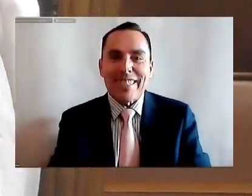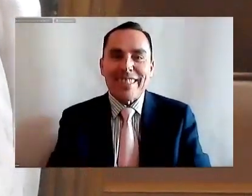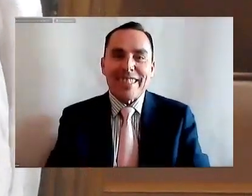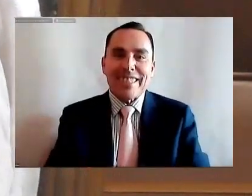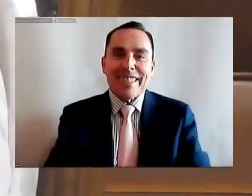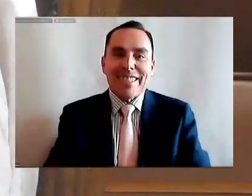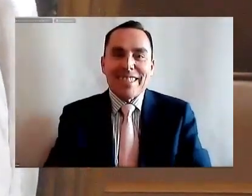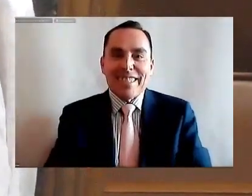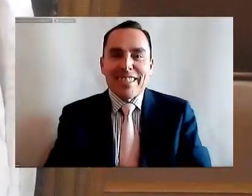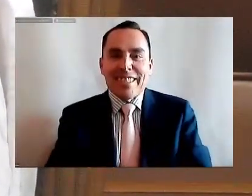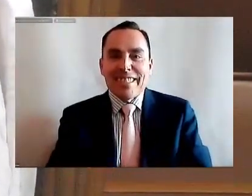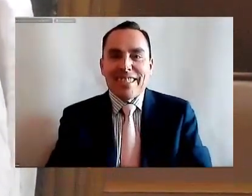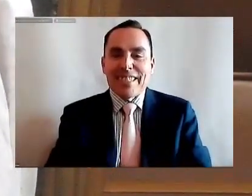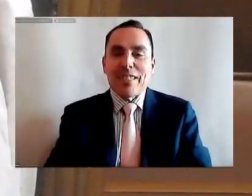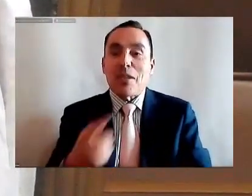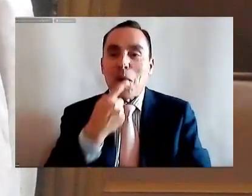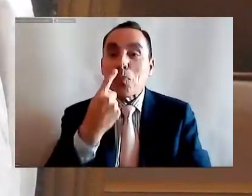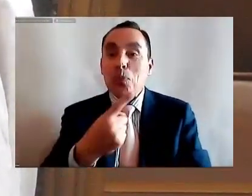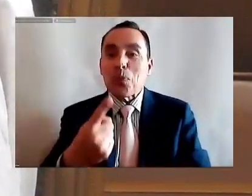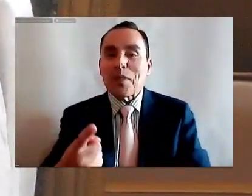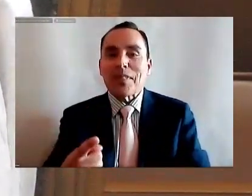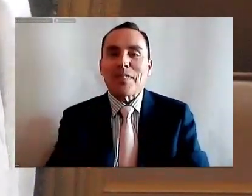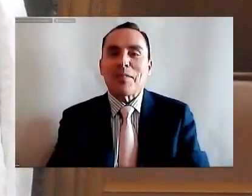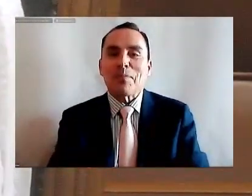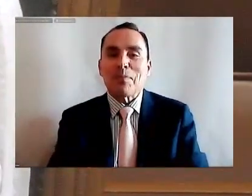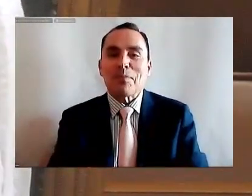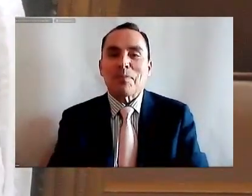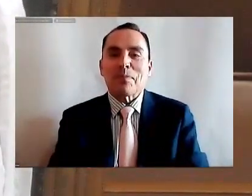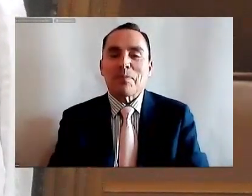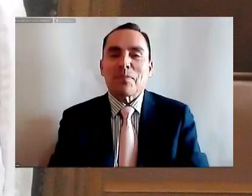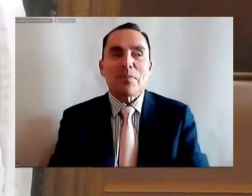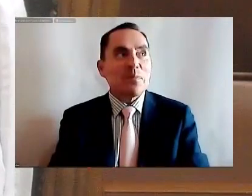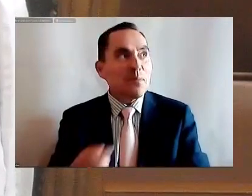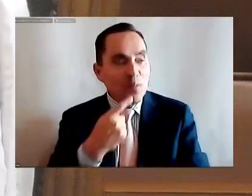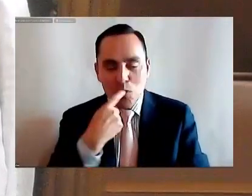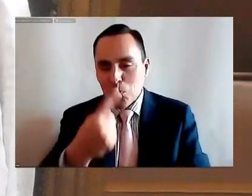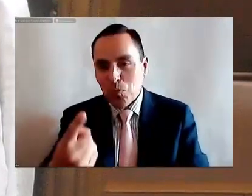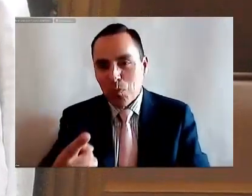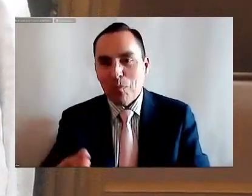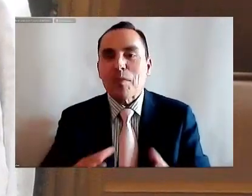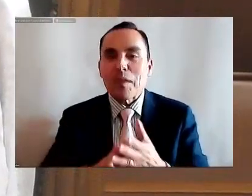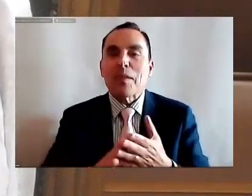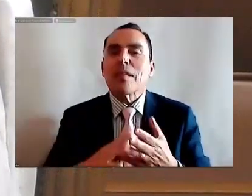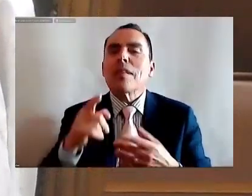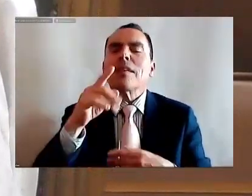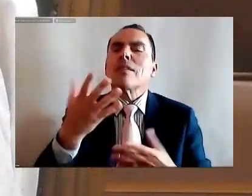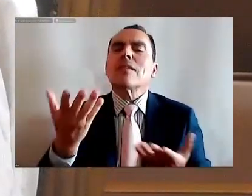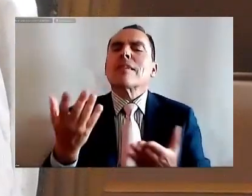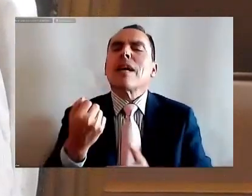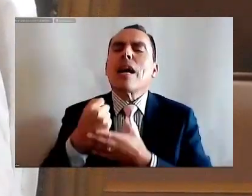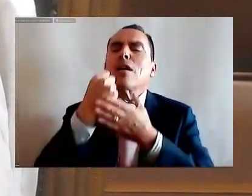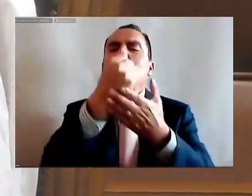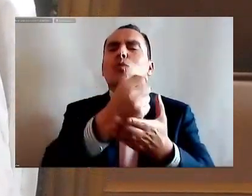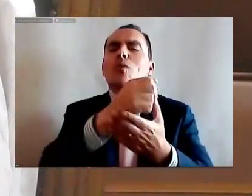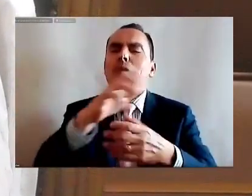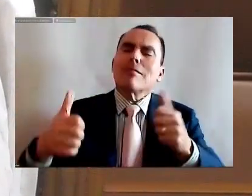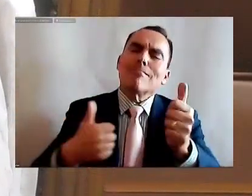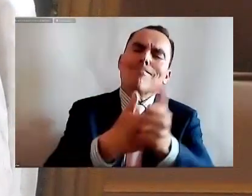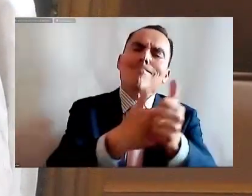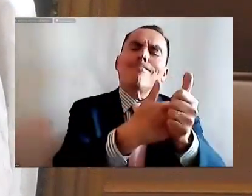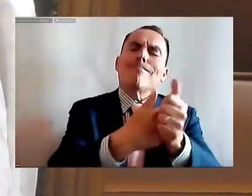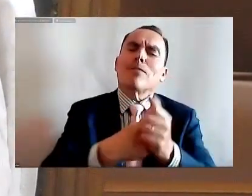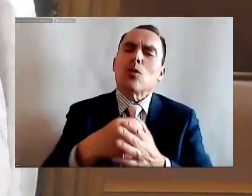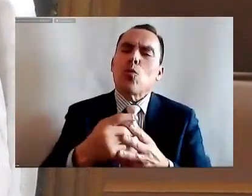preguntas. Una pregunta va dirigida a eso. Pero ya, la primera dice, ¿qué tanto ayuda a reforzar la división de roles en la